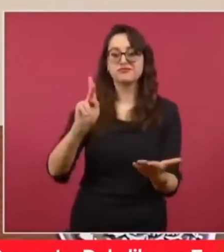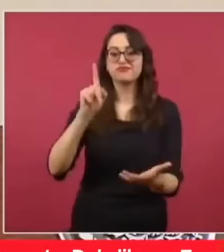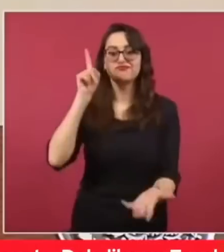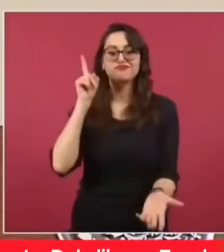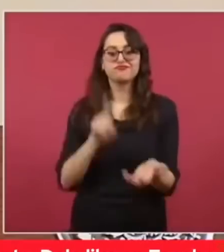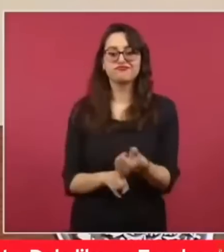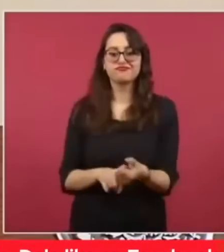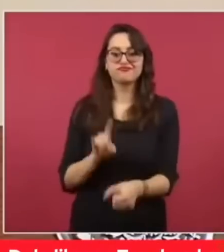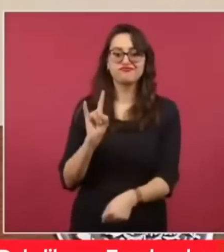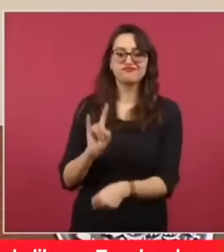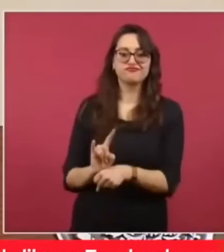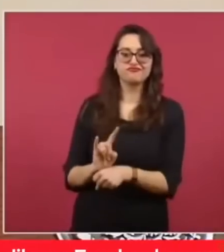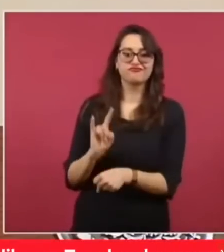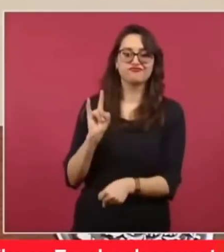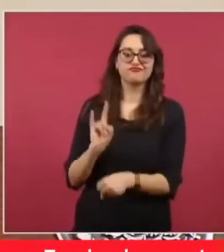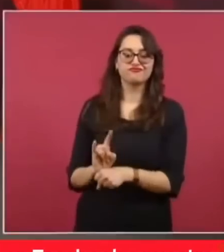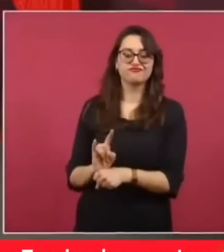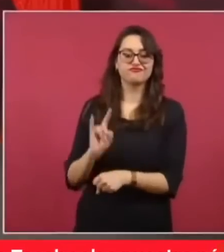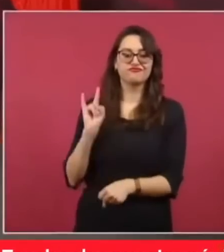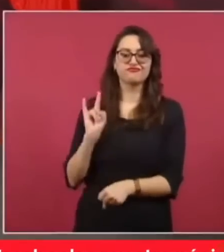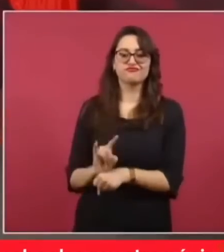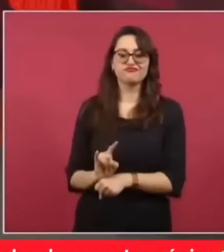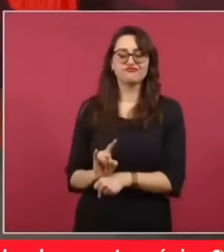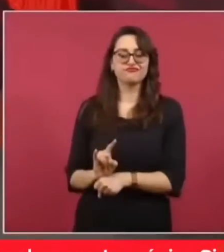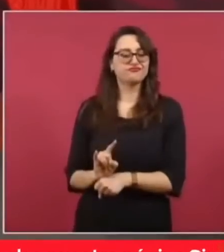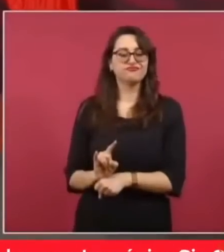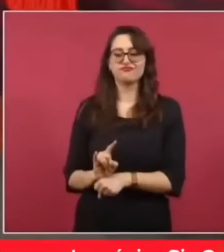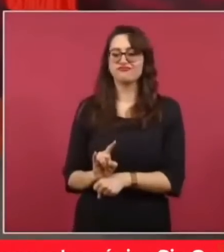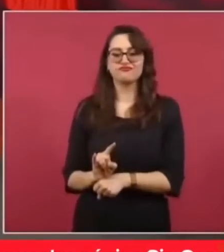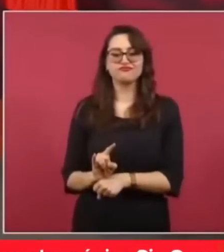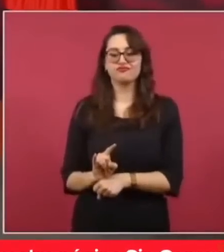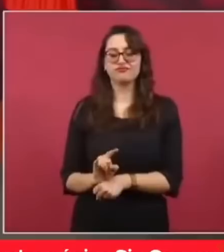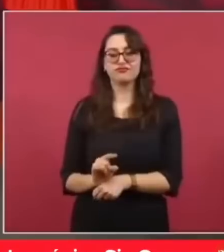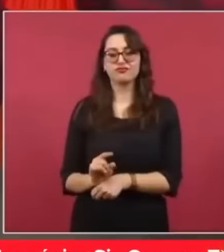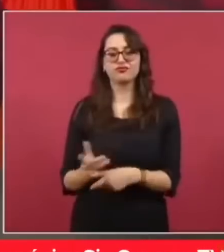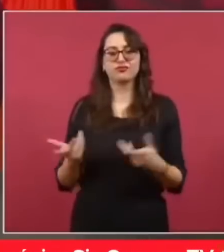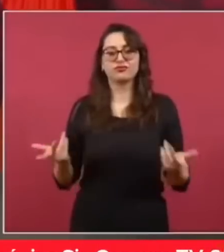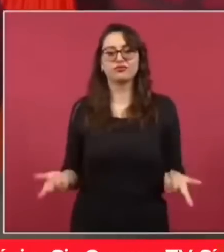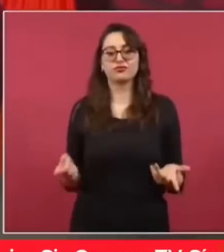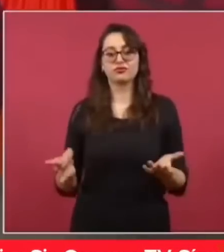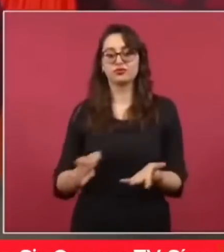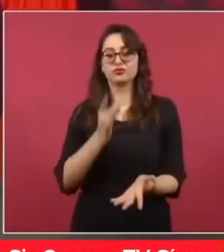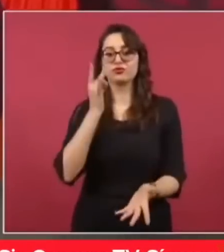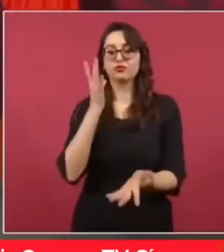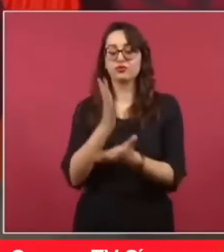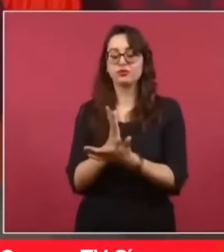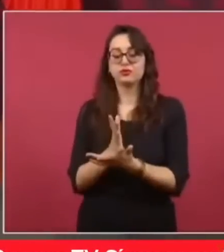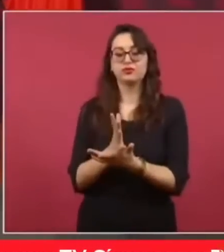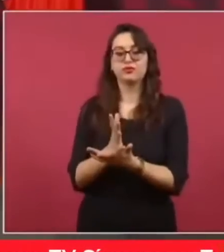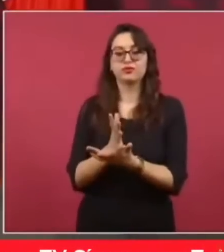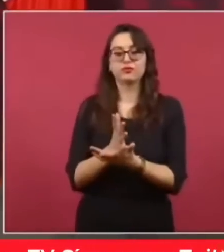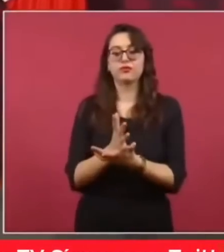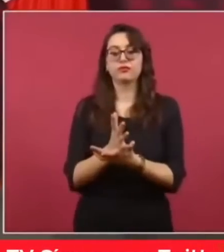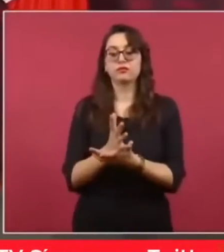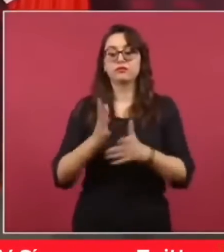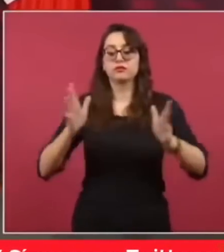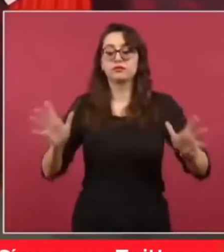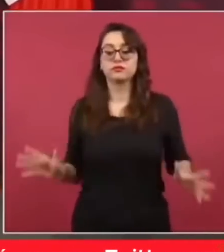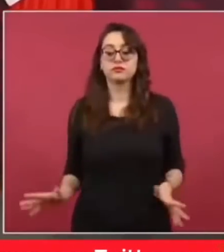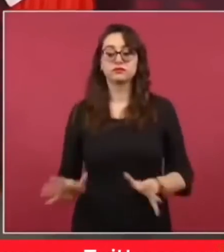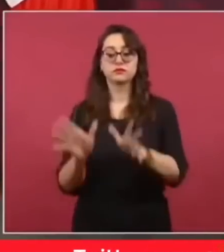pero ellos las alentaron para ponerlas en el centro del debate,